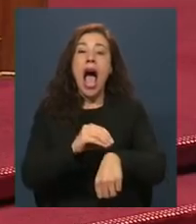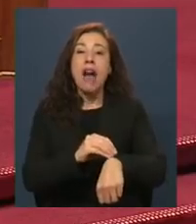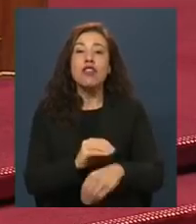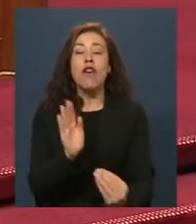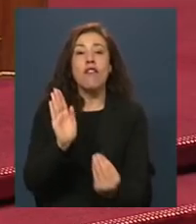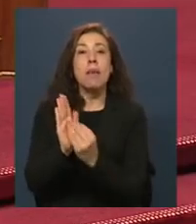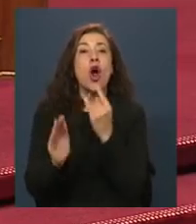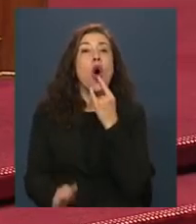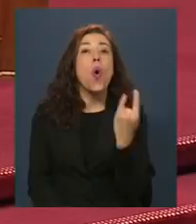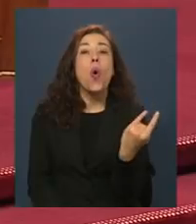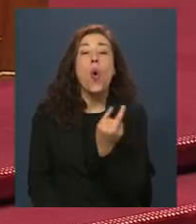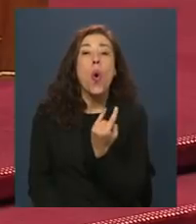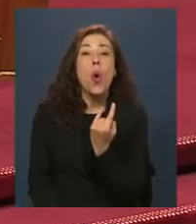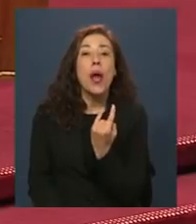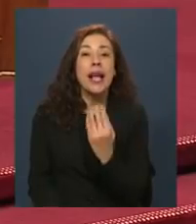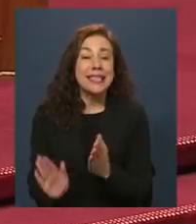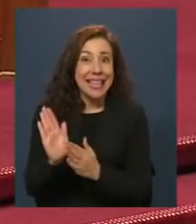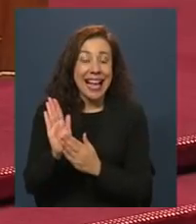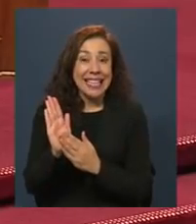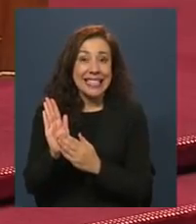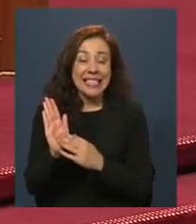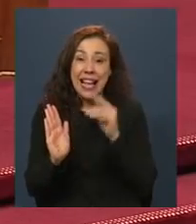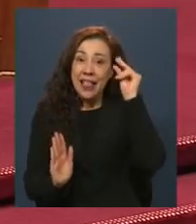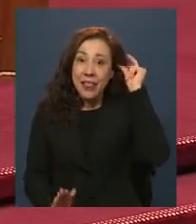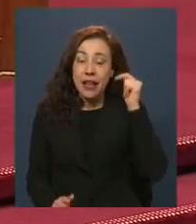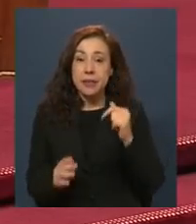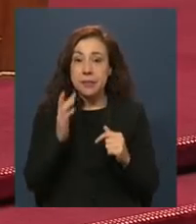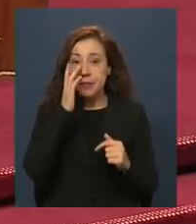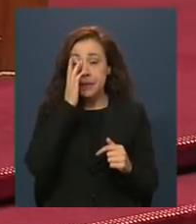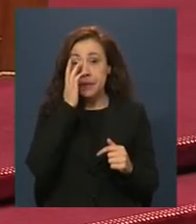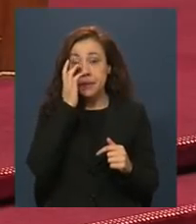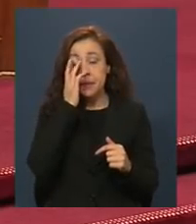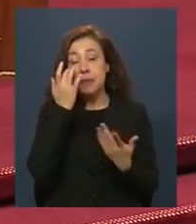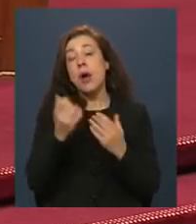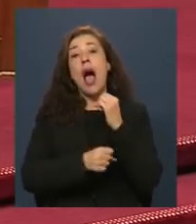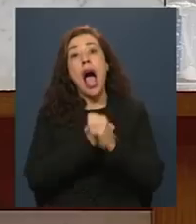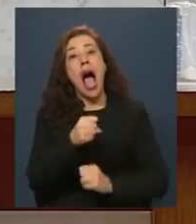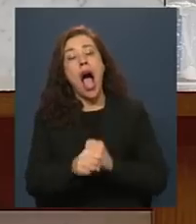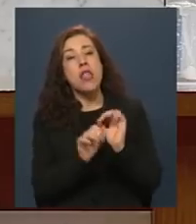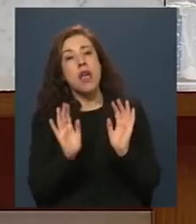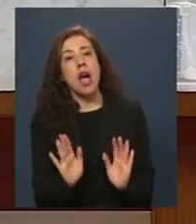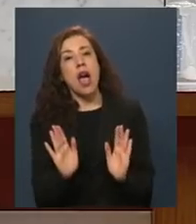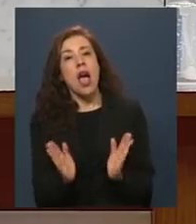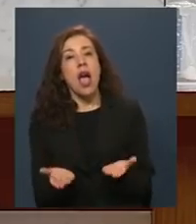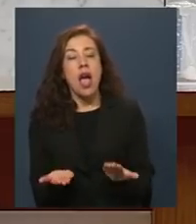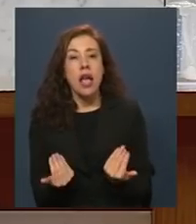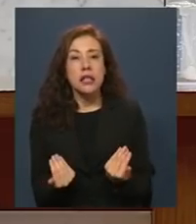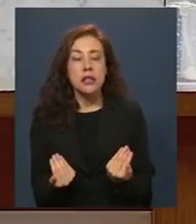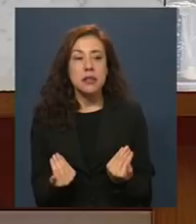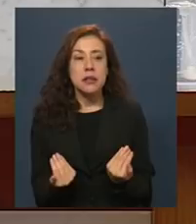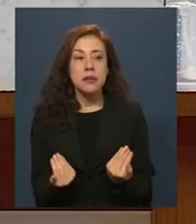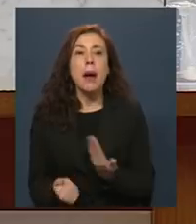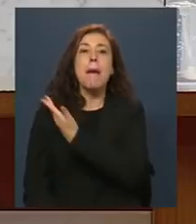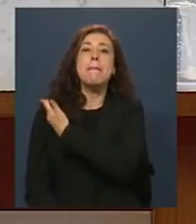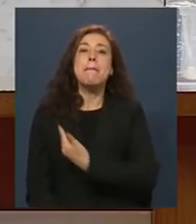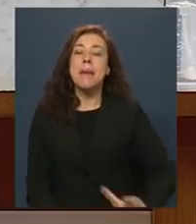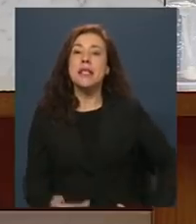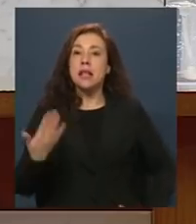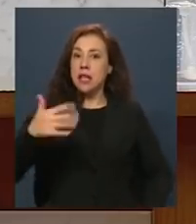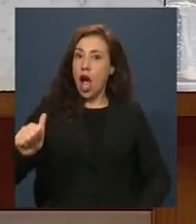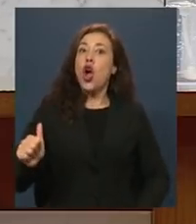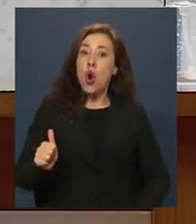pondría urgencia a esta iniciativa, que después de años de espera, el presidente